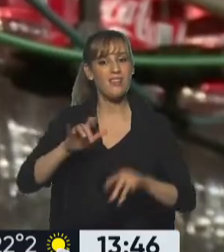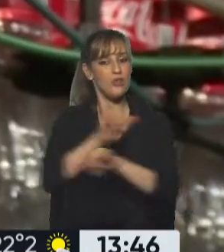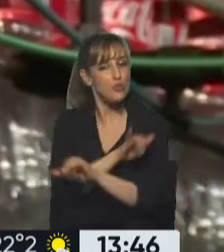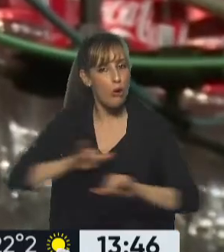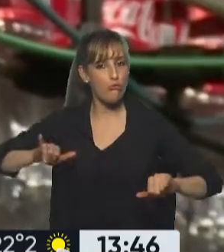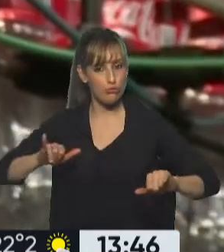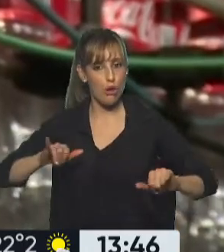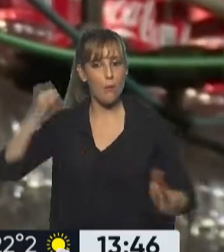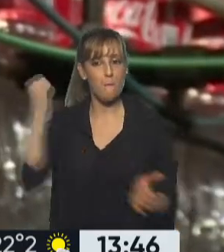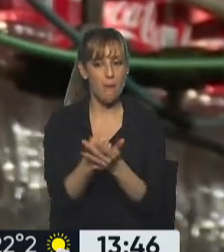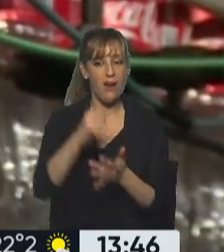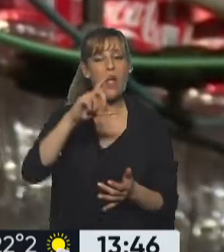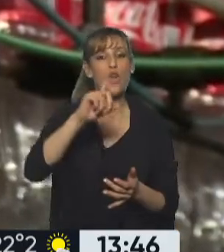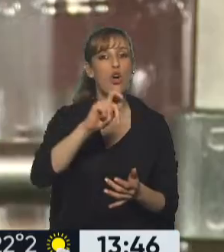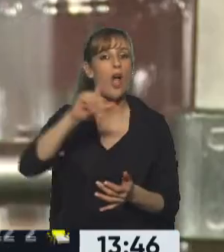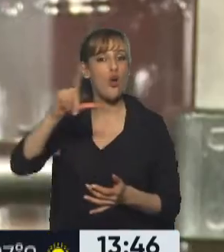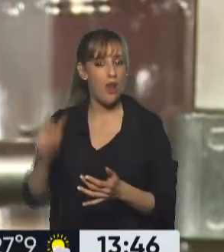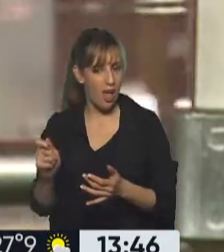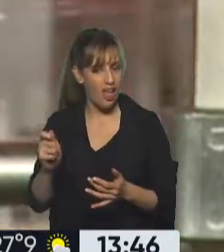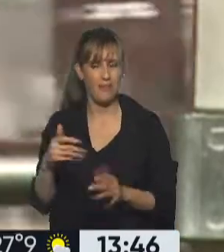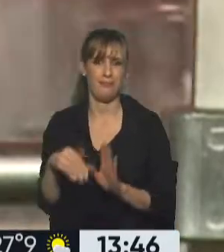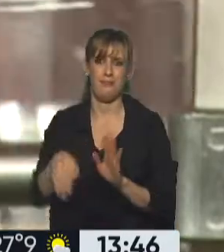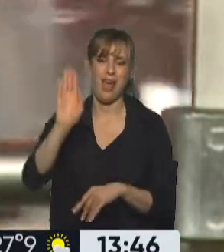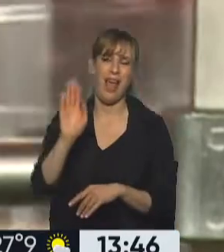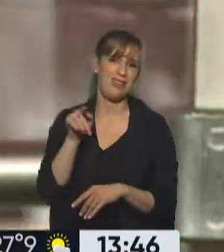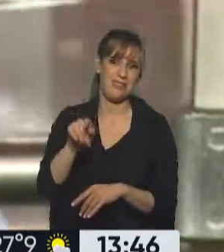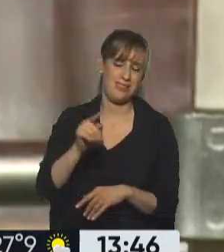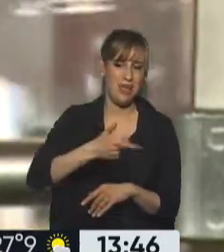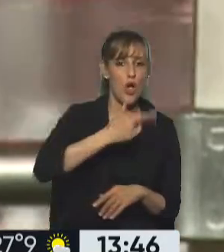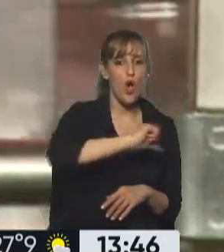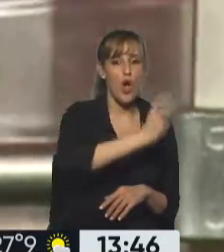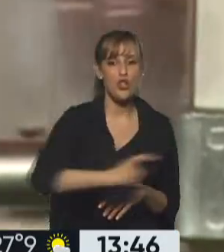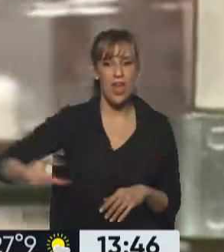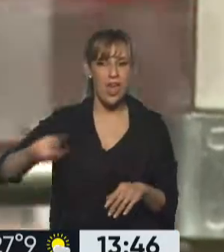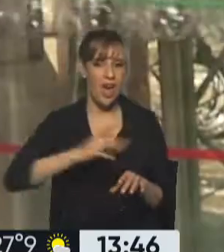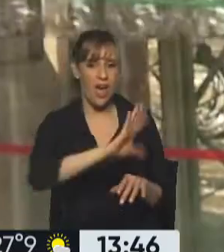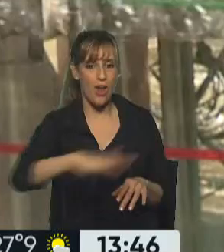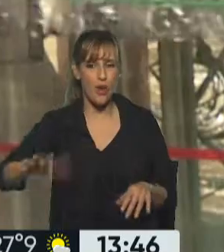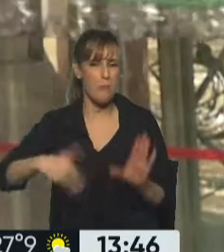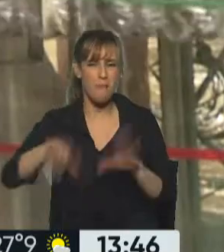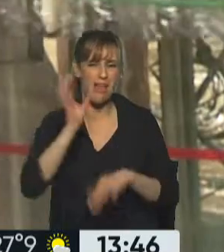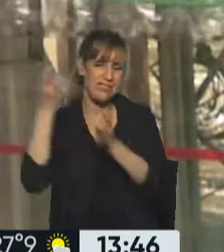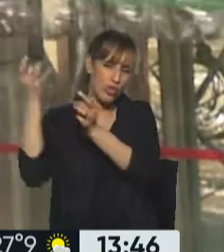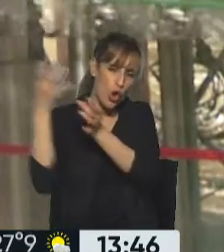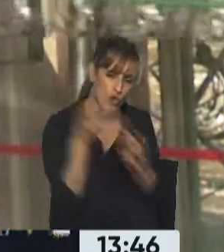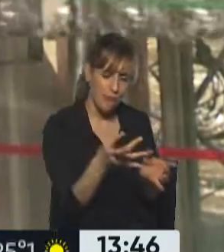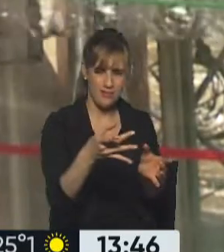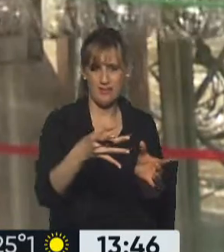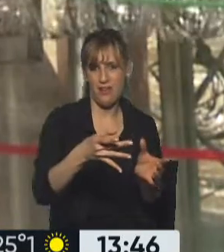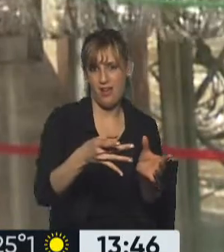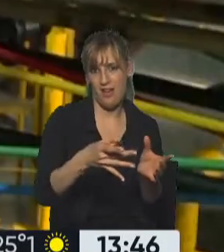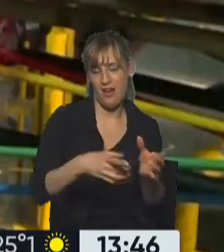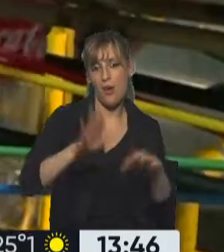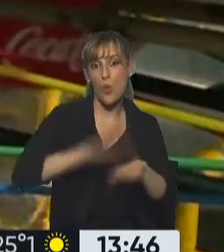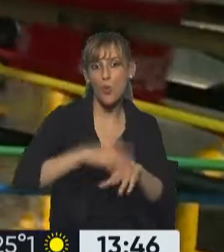una de las empresas que lideran el ranking de la polución global de los océanos por plásticos, con su producción anual de 120.000 millones